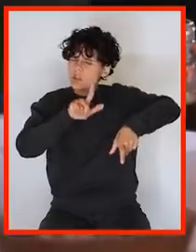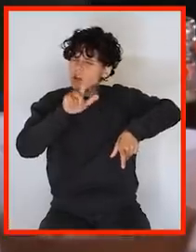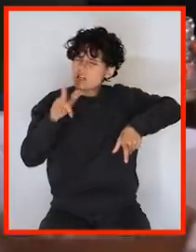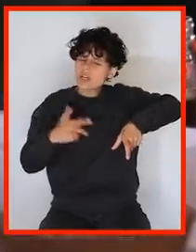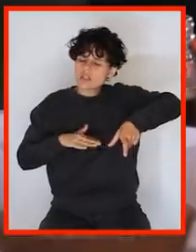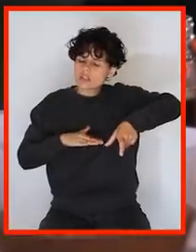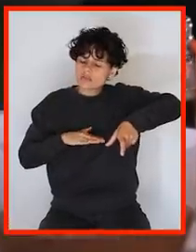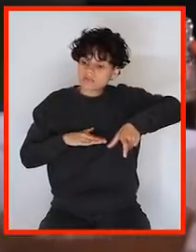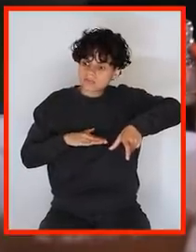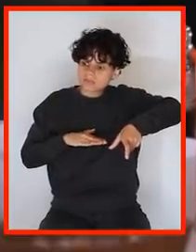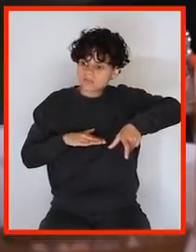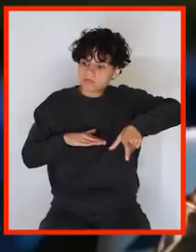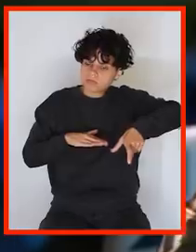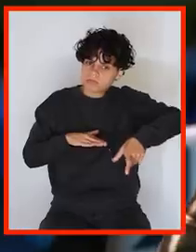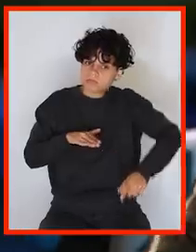tú.